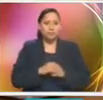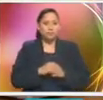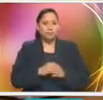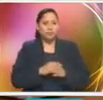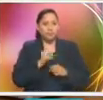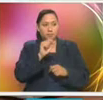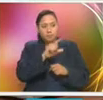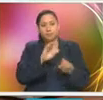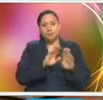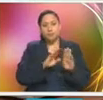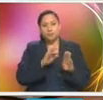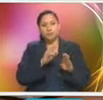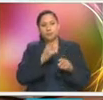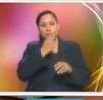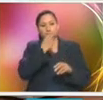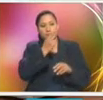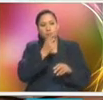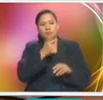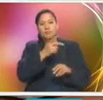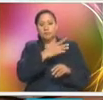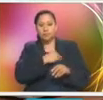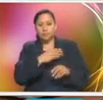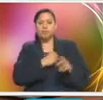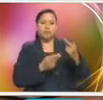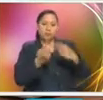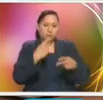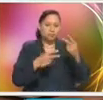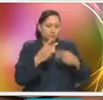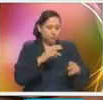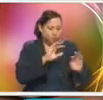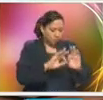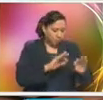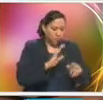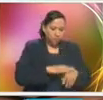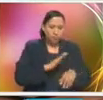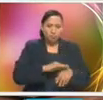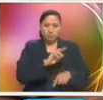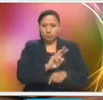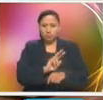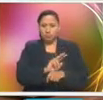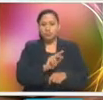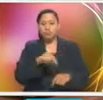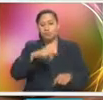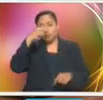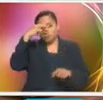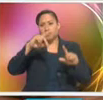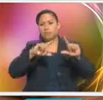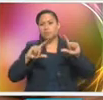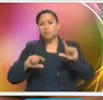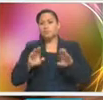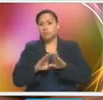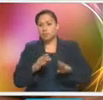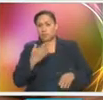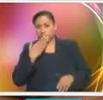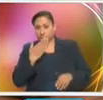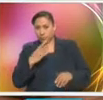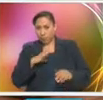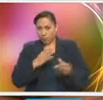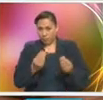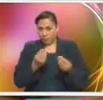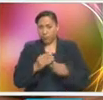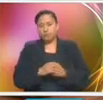justamente como dice la palabra, a la reproducción de estos gatos. A la reproducción de estos gatos. Y en México, ¿hay la presencia de